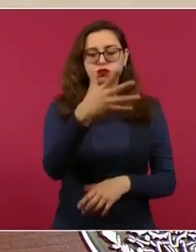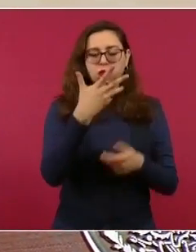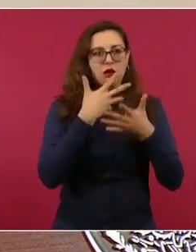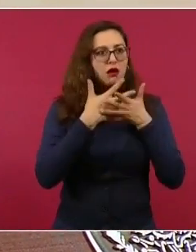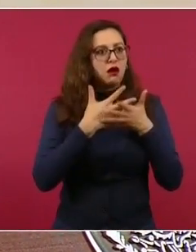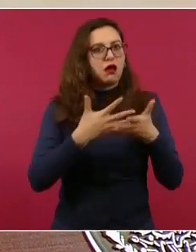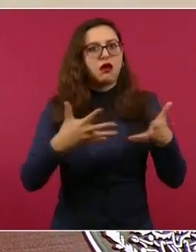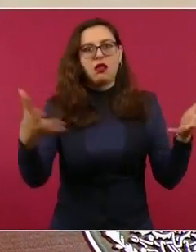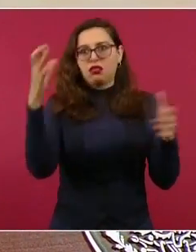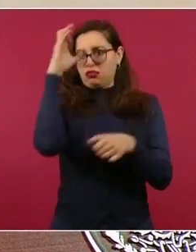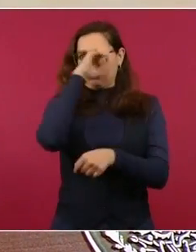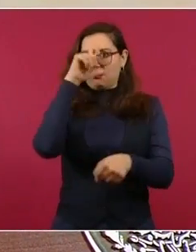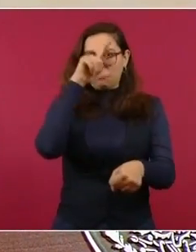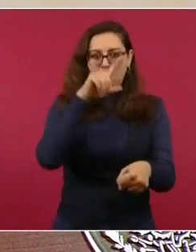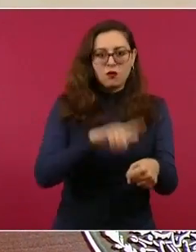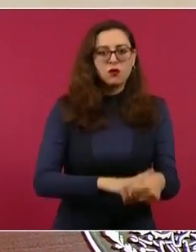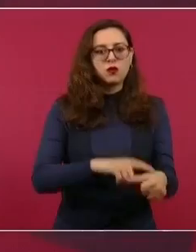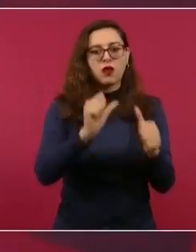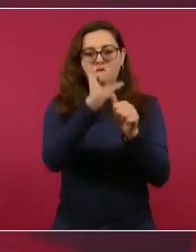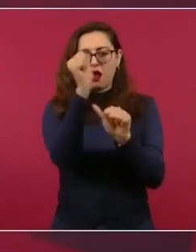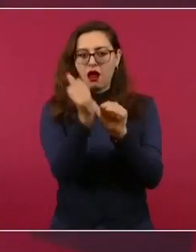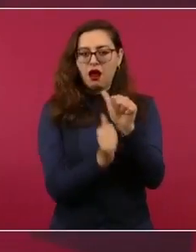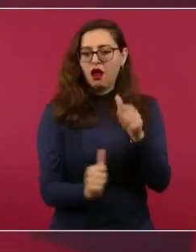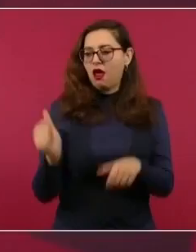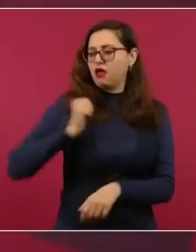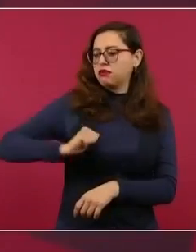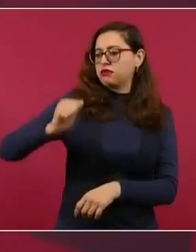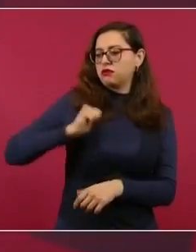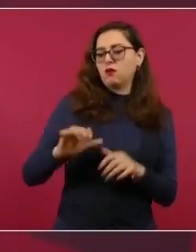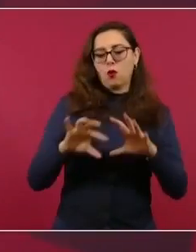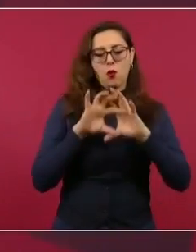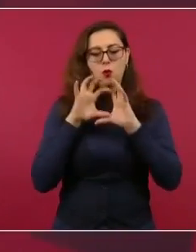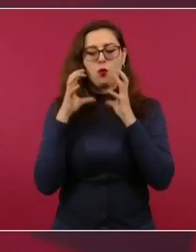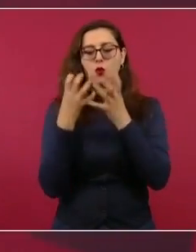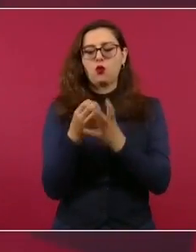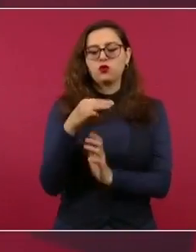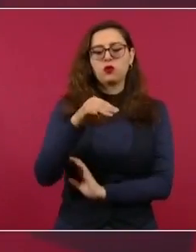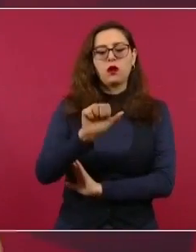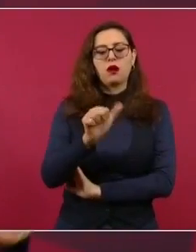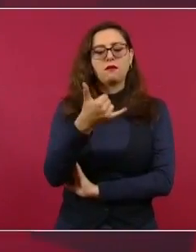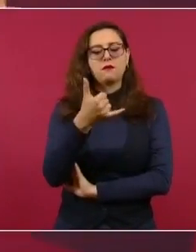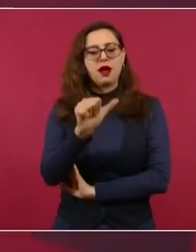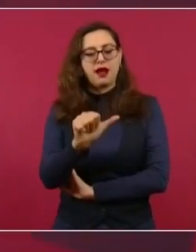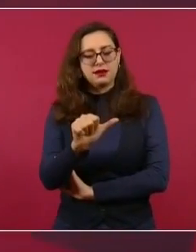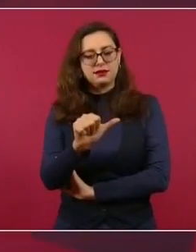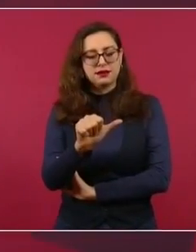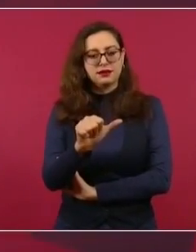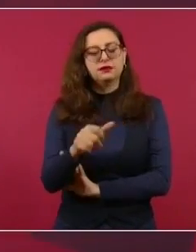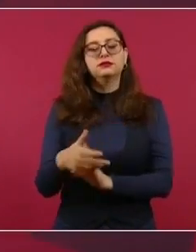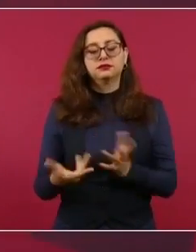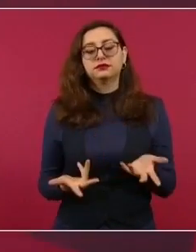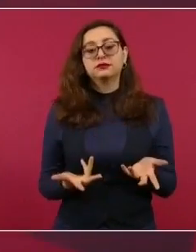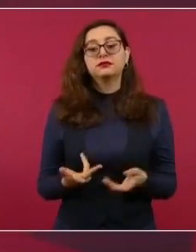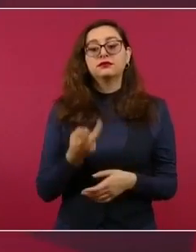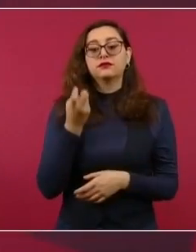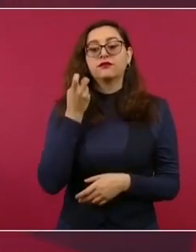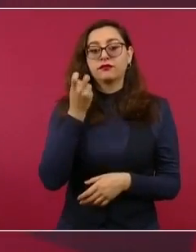artística del Mundo Maya Entonces el tren